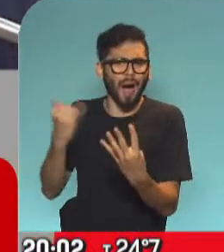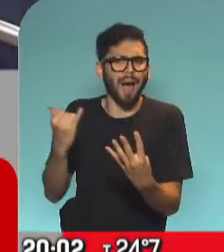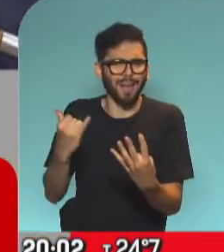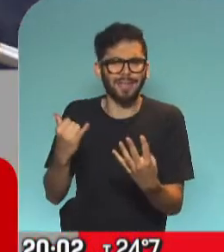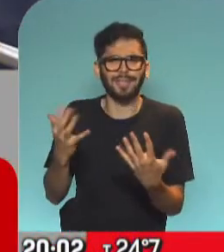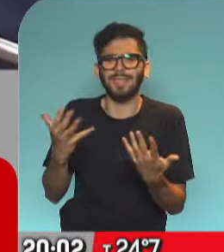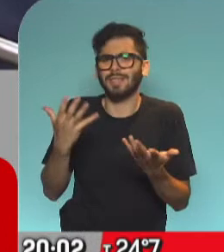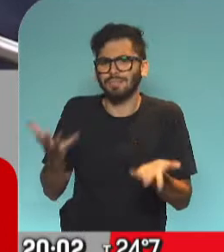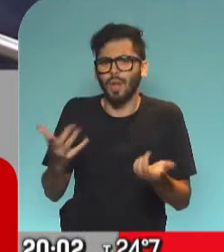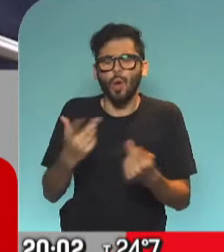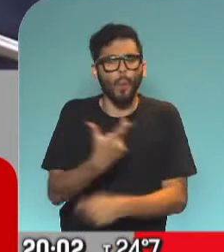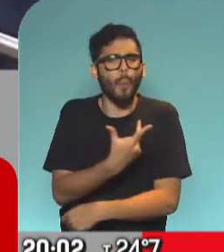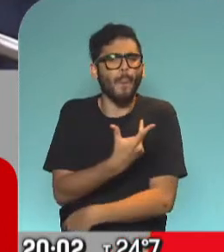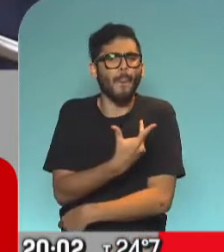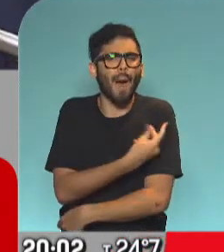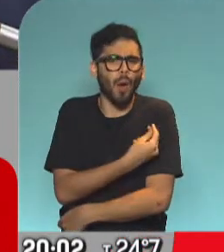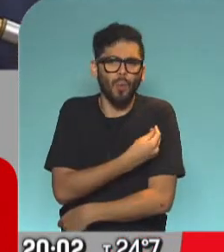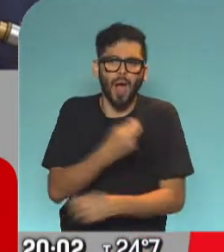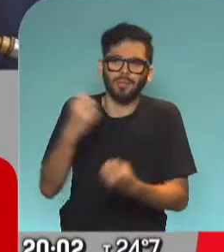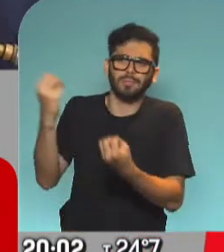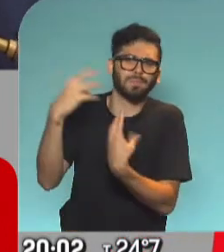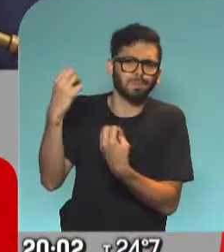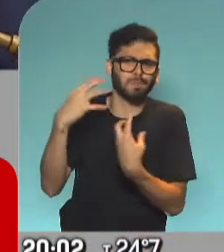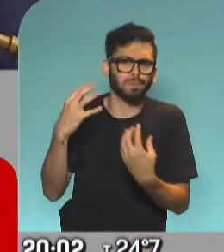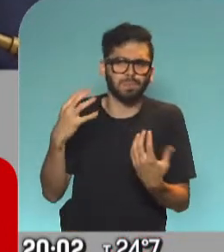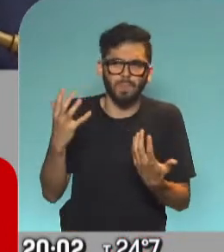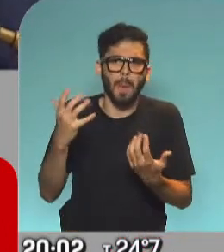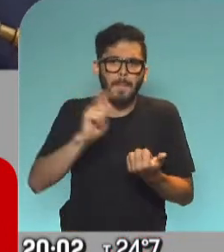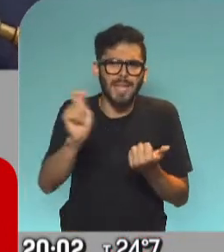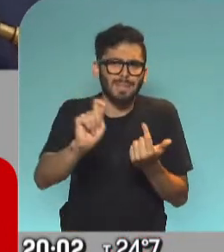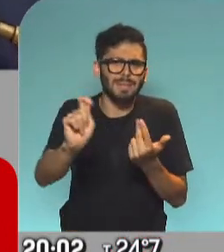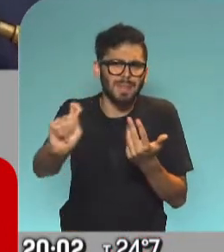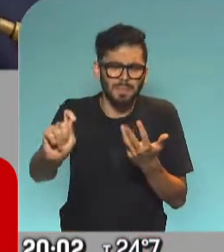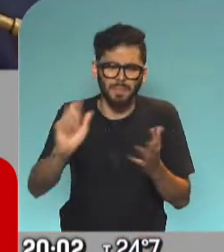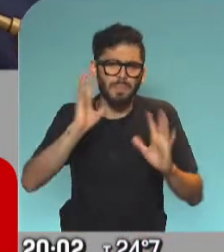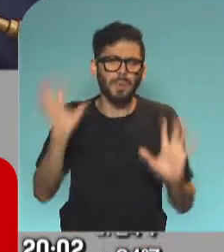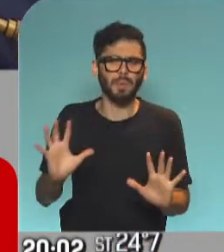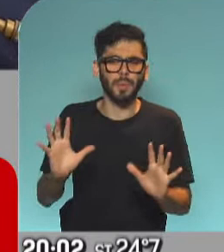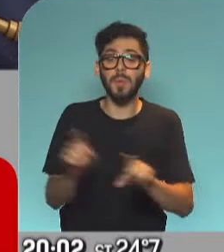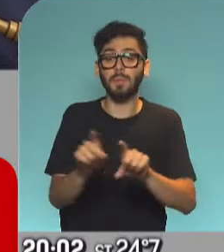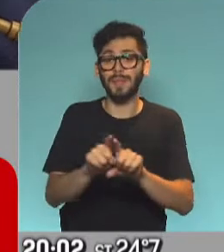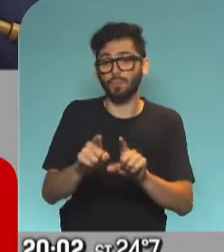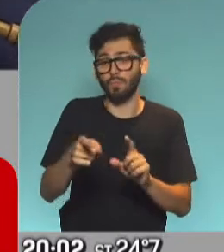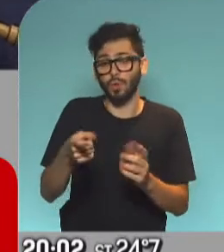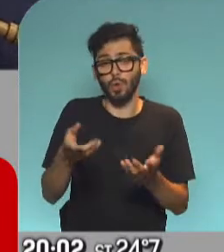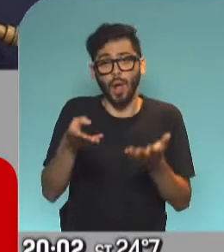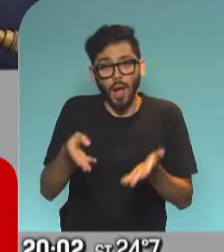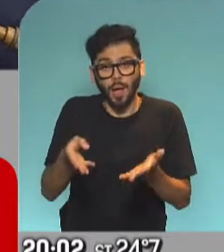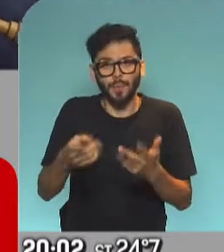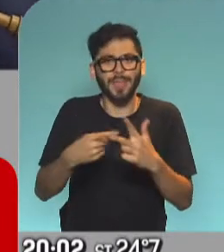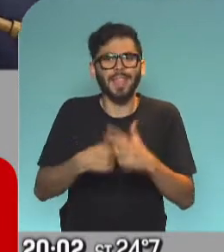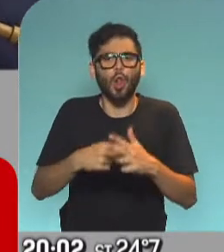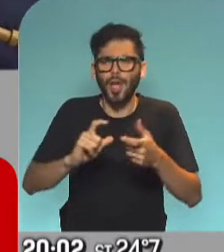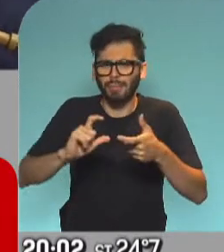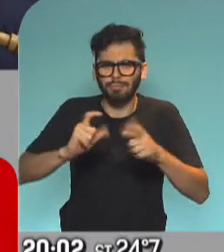tal que el flujo de vacunas está asegurado durante unos cuantos meses. Y después, como acá hay mucho cambio